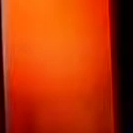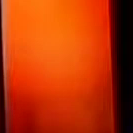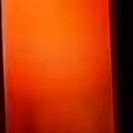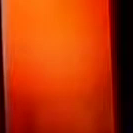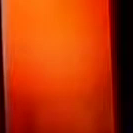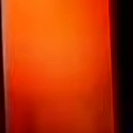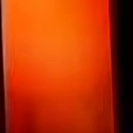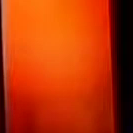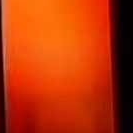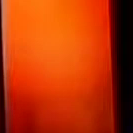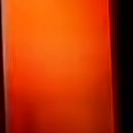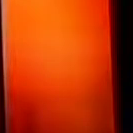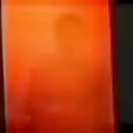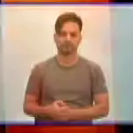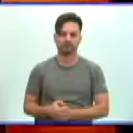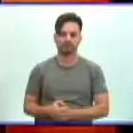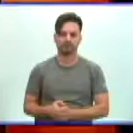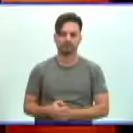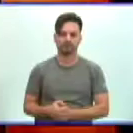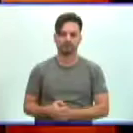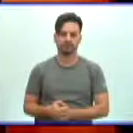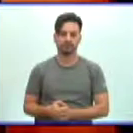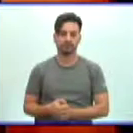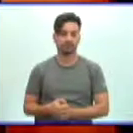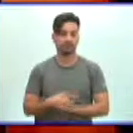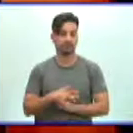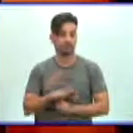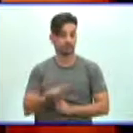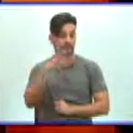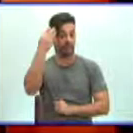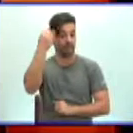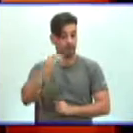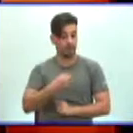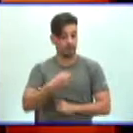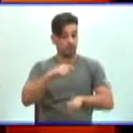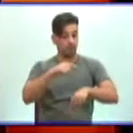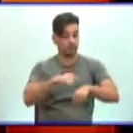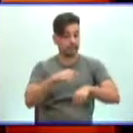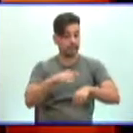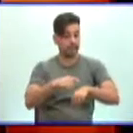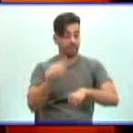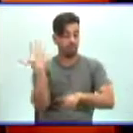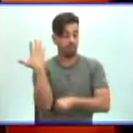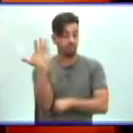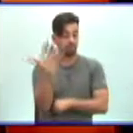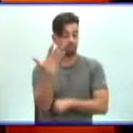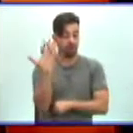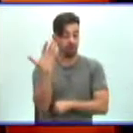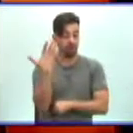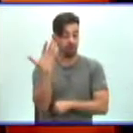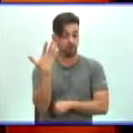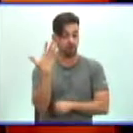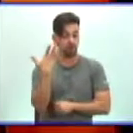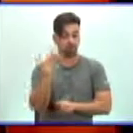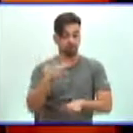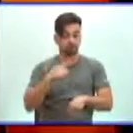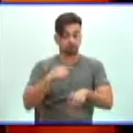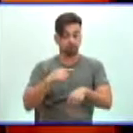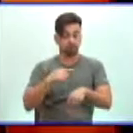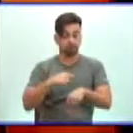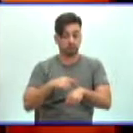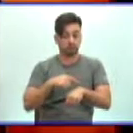Por tanto, ya sabemos que el tiempo atmosférico es cuando se refiere a un periodo corto de tiempo y a un